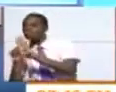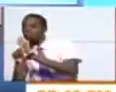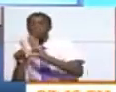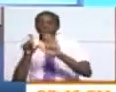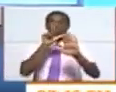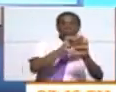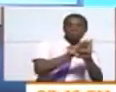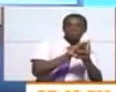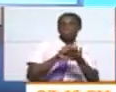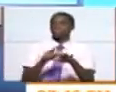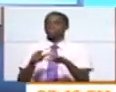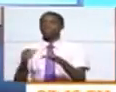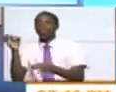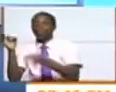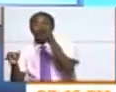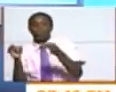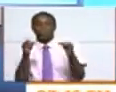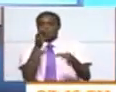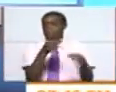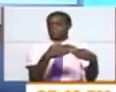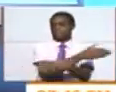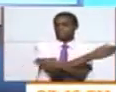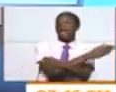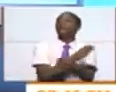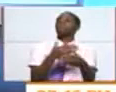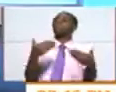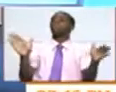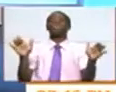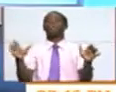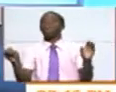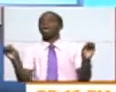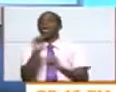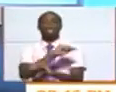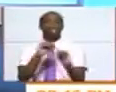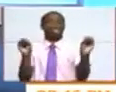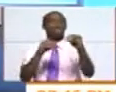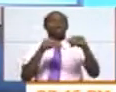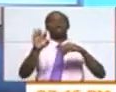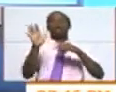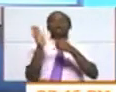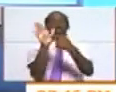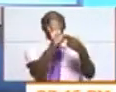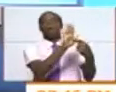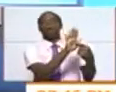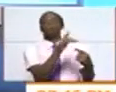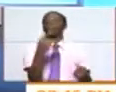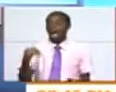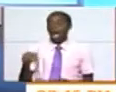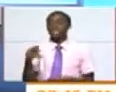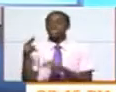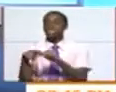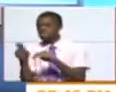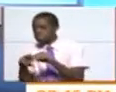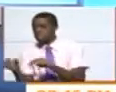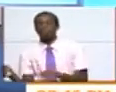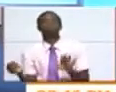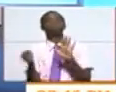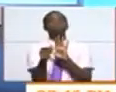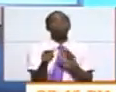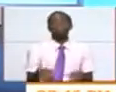que trastocar también. Y ahora, bueno, yo puedo utilizar niños, echar